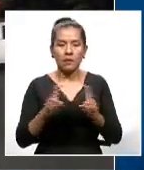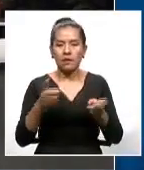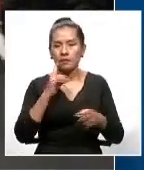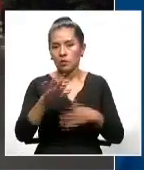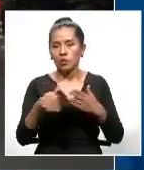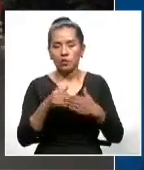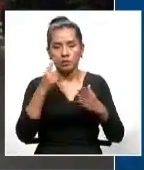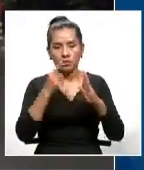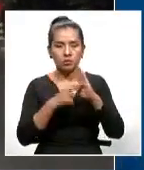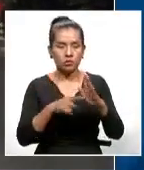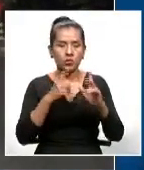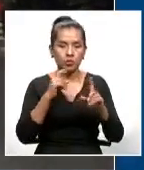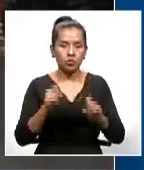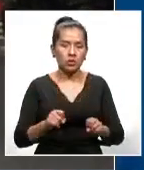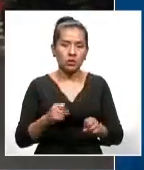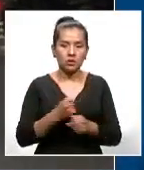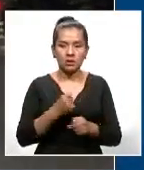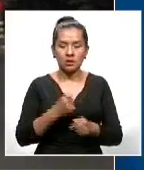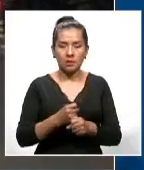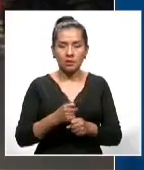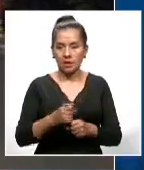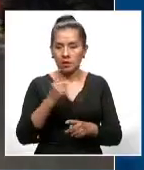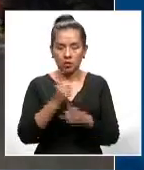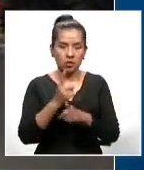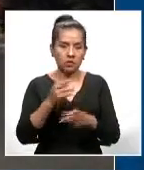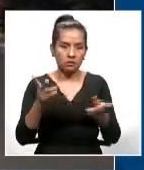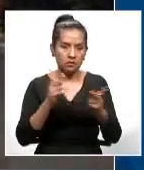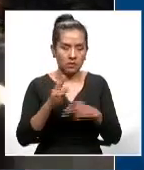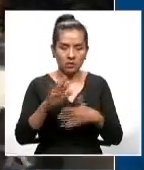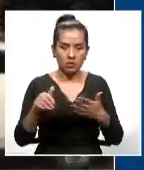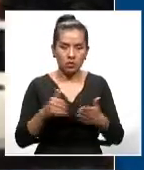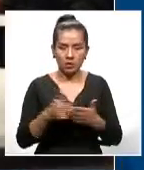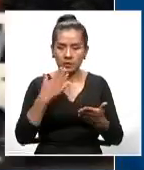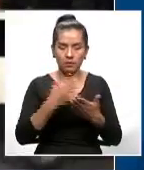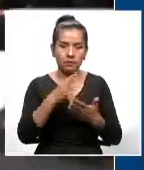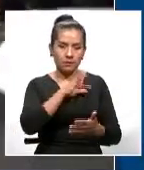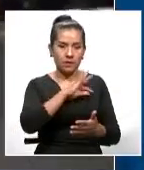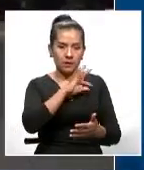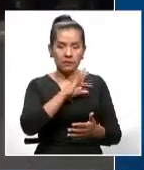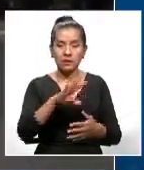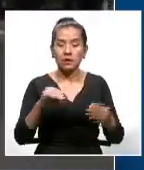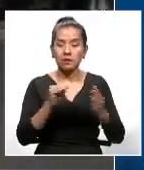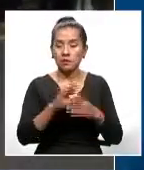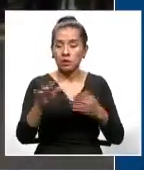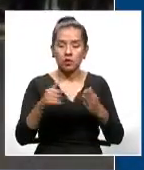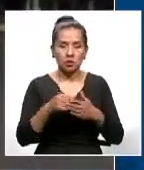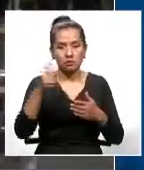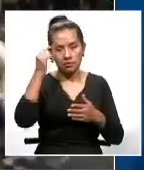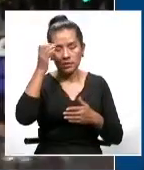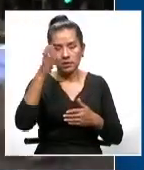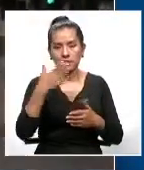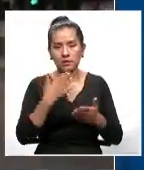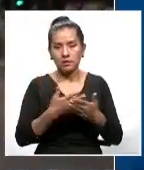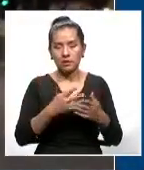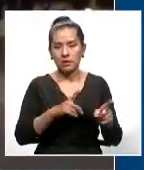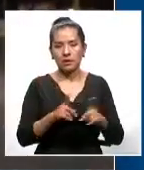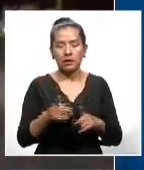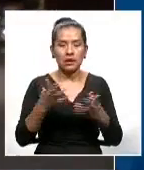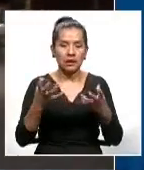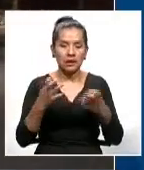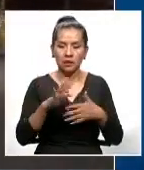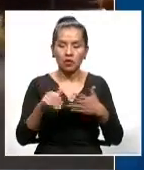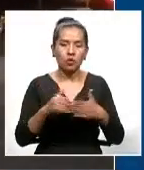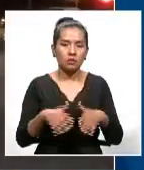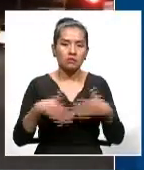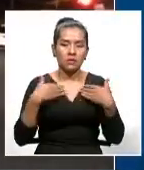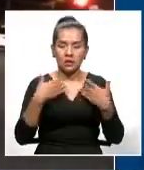segundo anillo y Cristo Redentor. La policía, como ustedes pueden observar, realiza el protocolo correspondiente para poder subir hasta